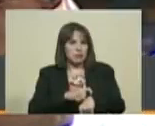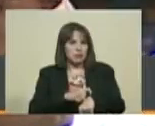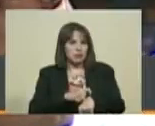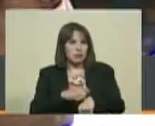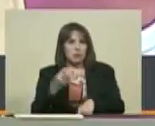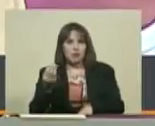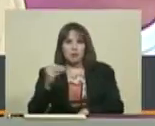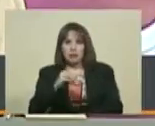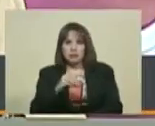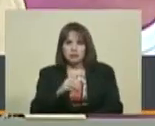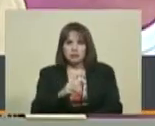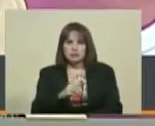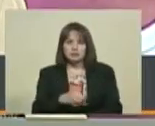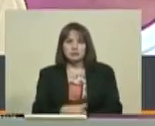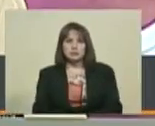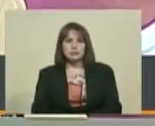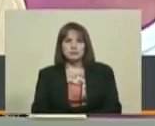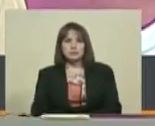además